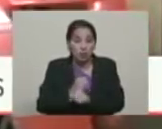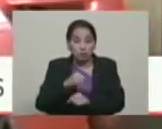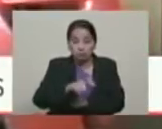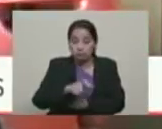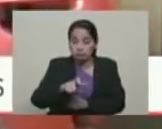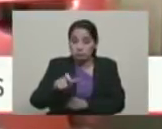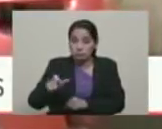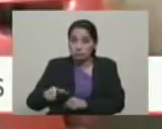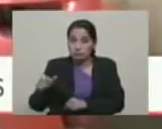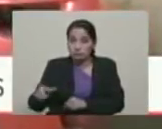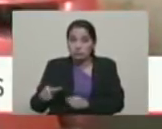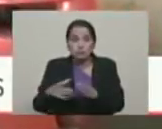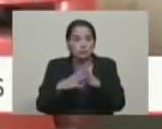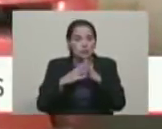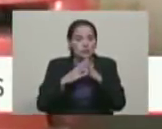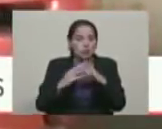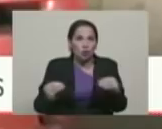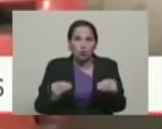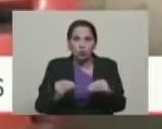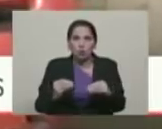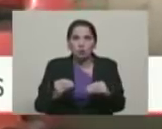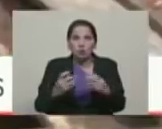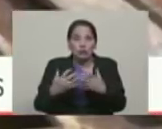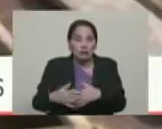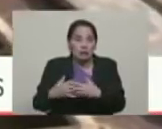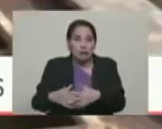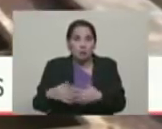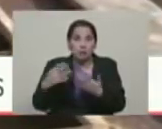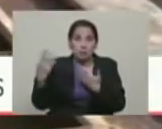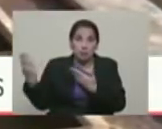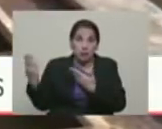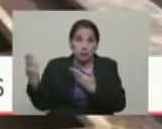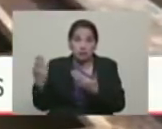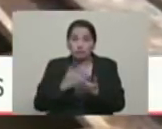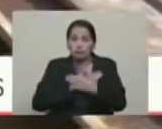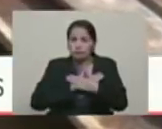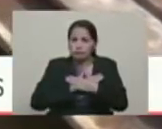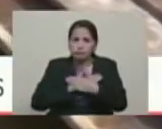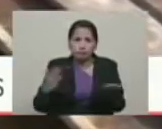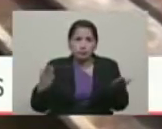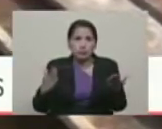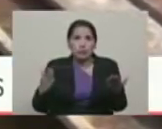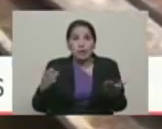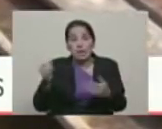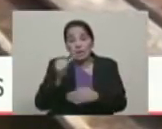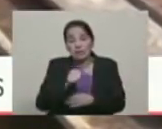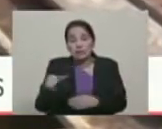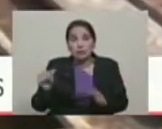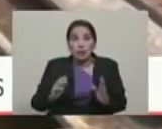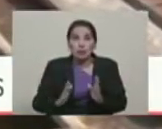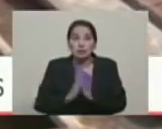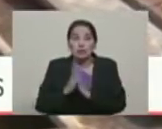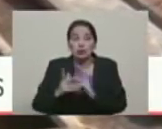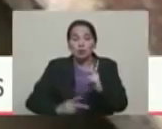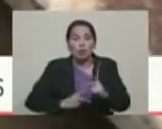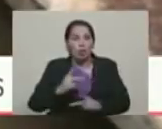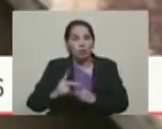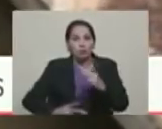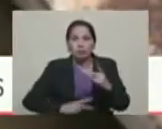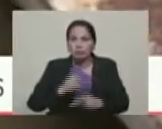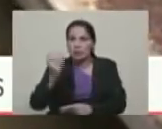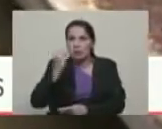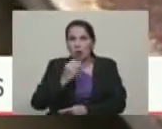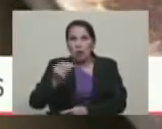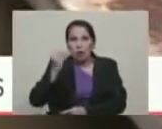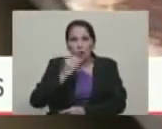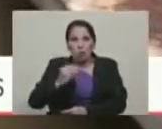la clase trabajadora de Agrobueica estará también en Semana Santa produciendo